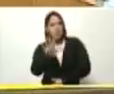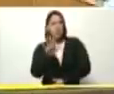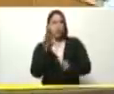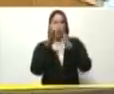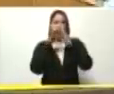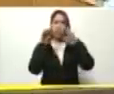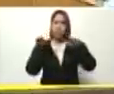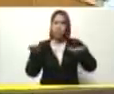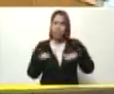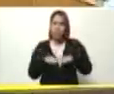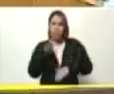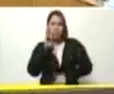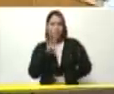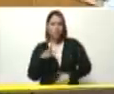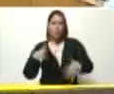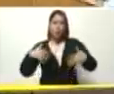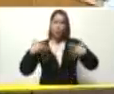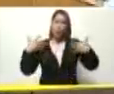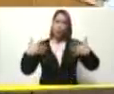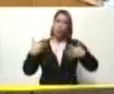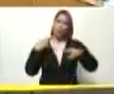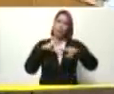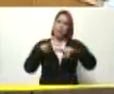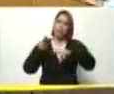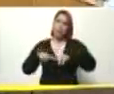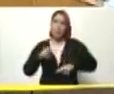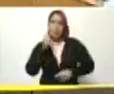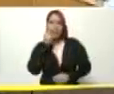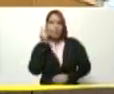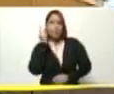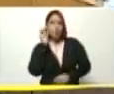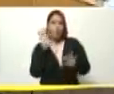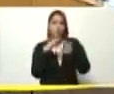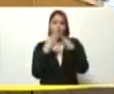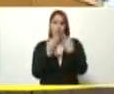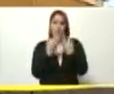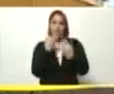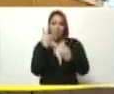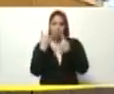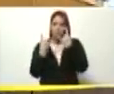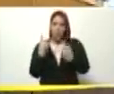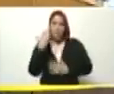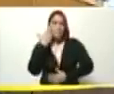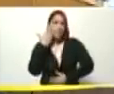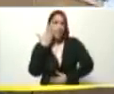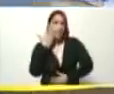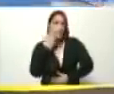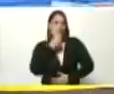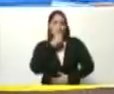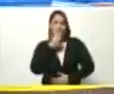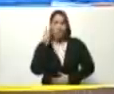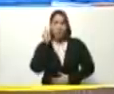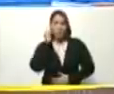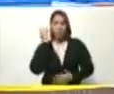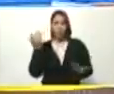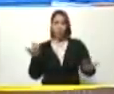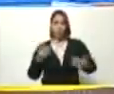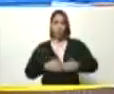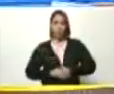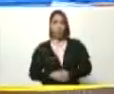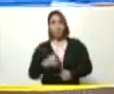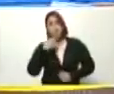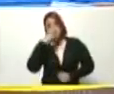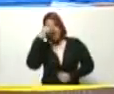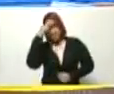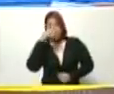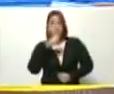diciembre, la alegría de los niños, de las niñas, de la familia, de las madres, de las abuelas, de los